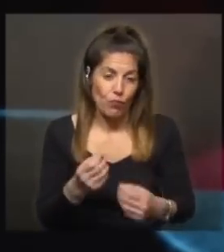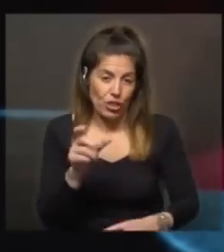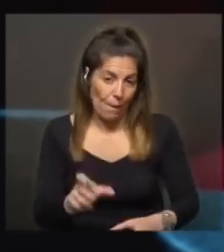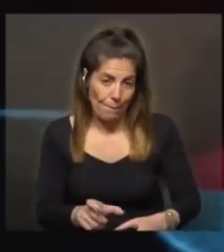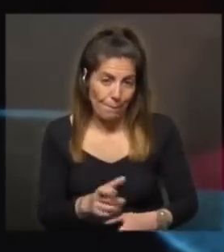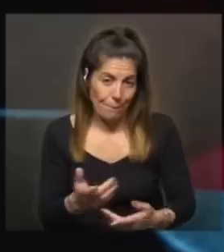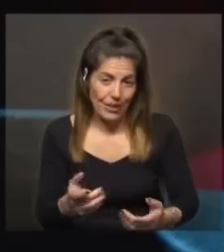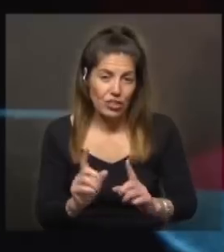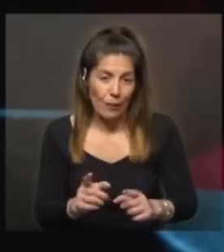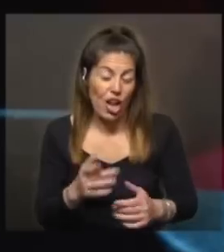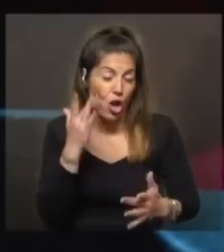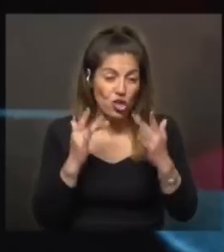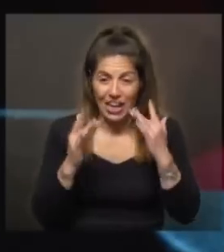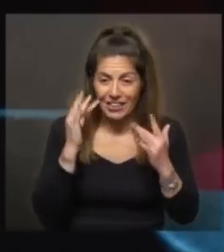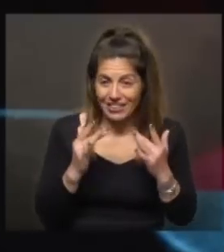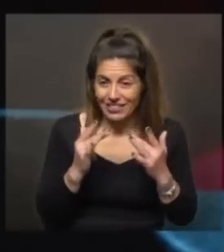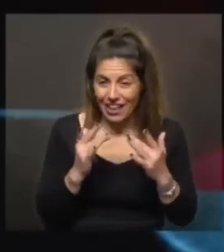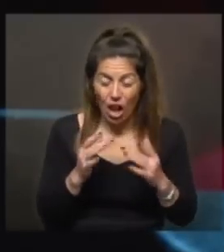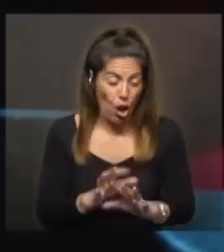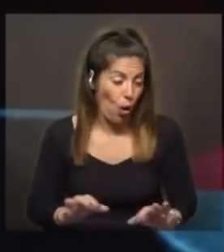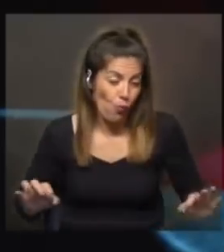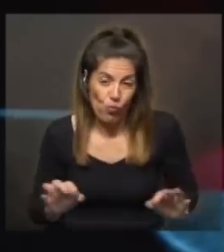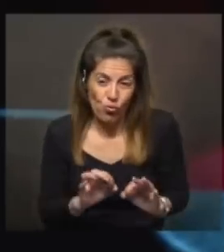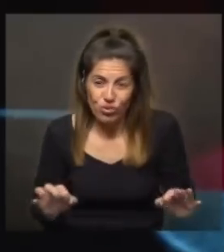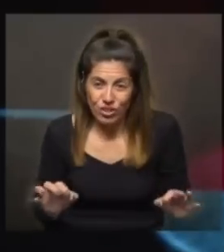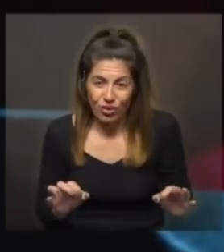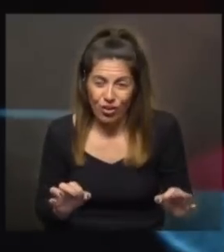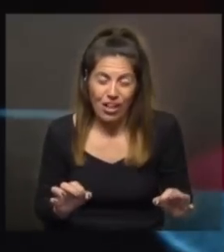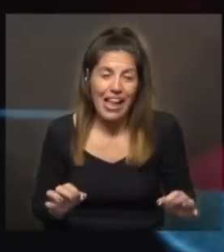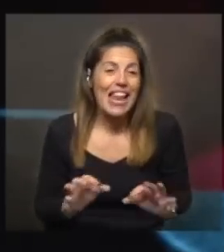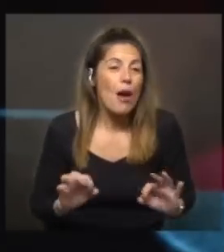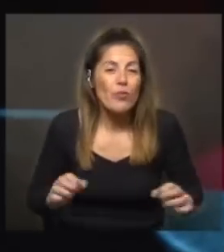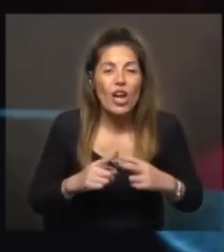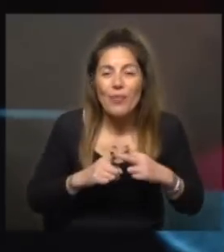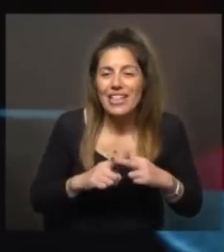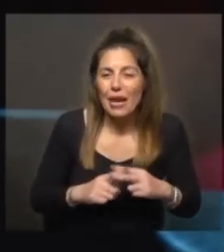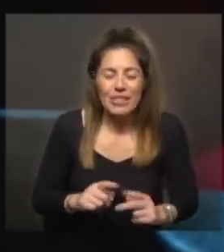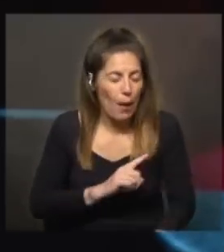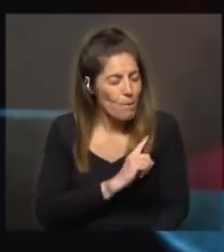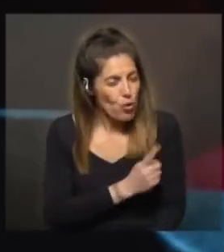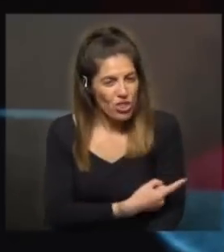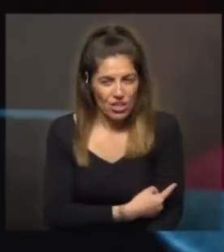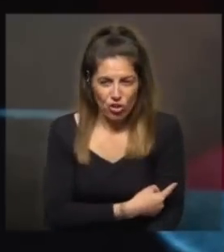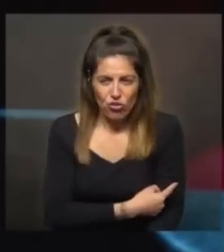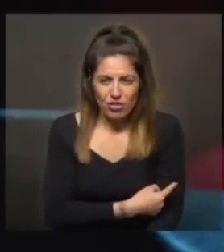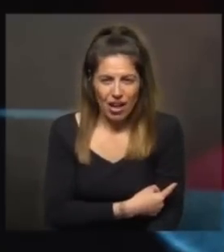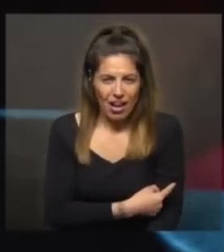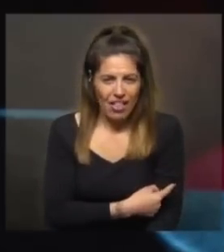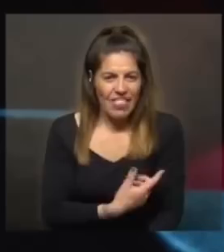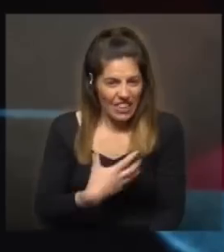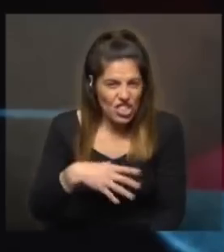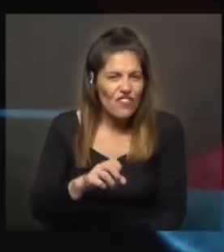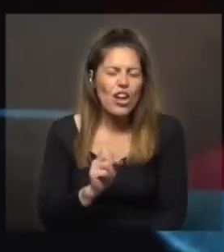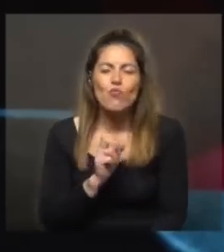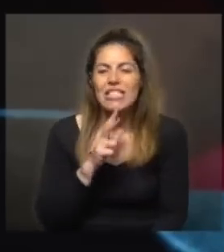por supuesto los artistas los músicos los músicos la música como esa herramienta tan poderosa de llevar un